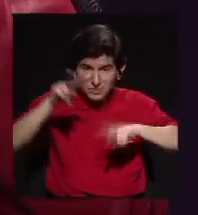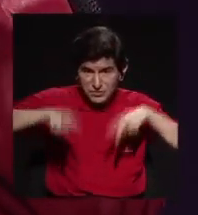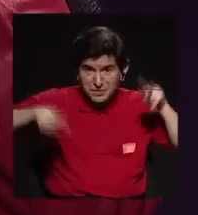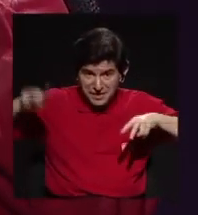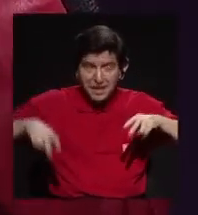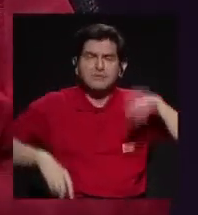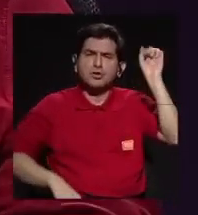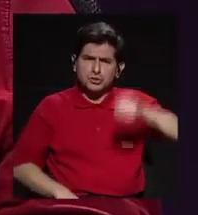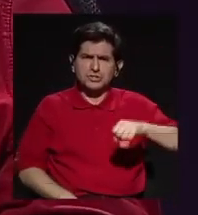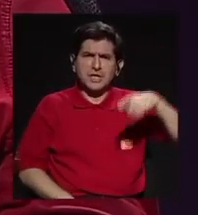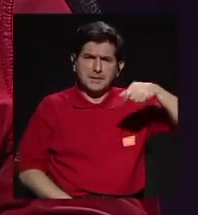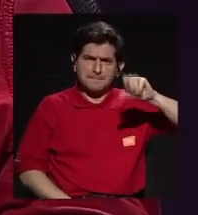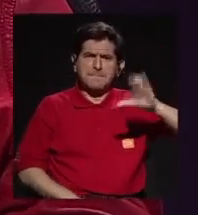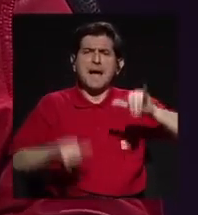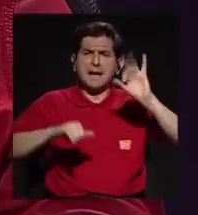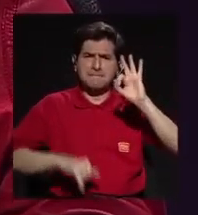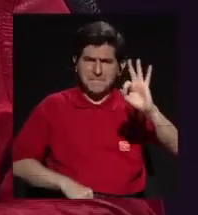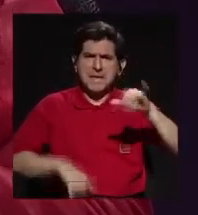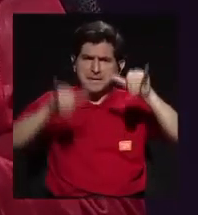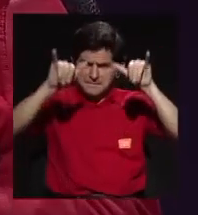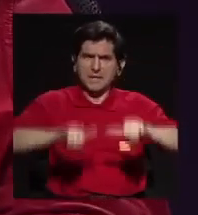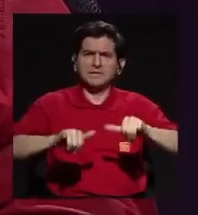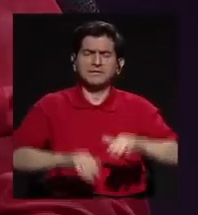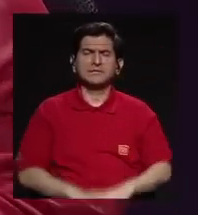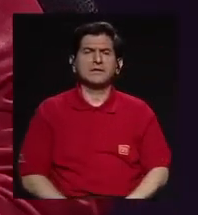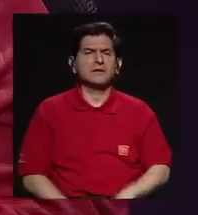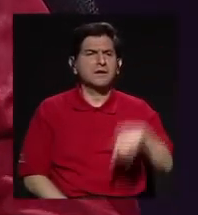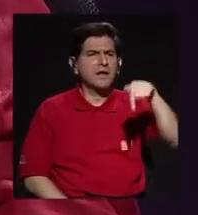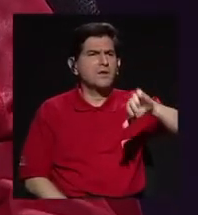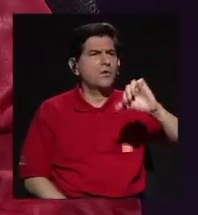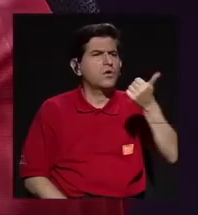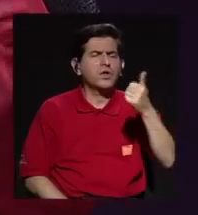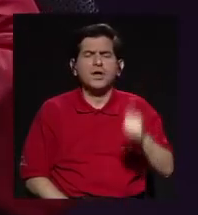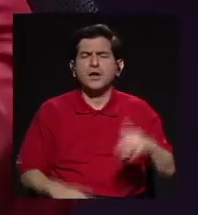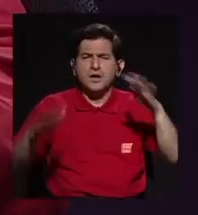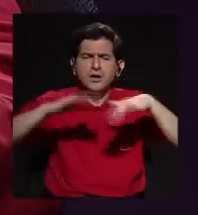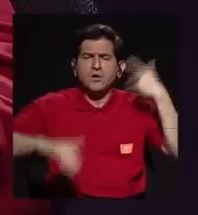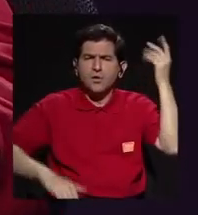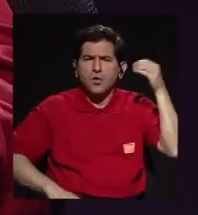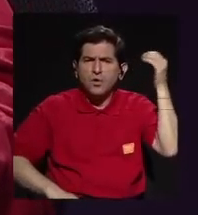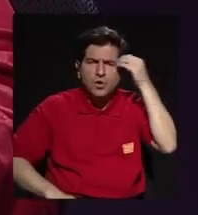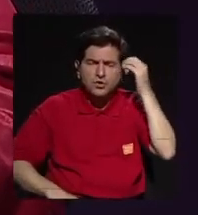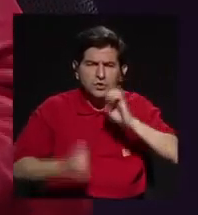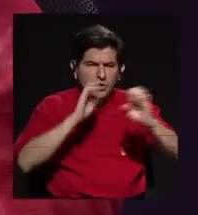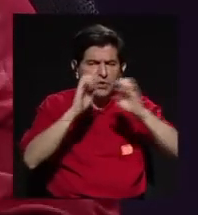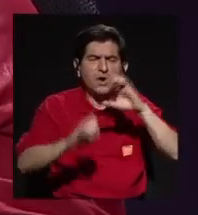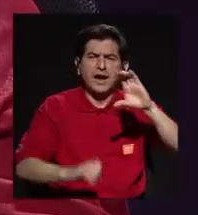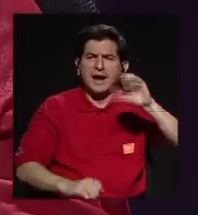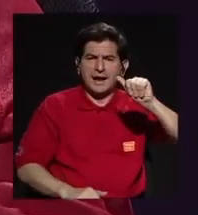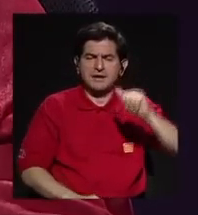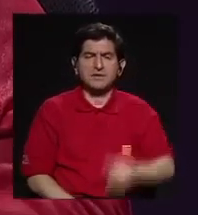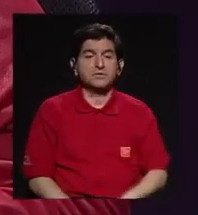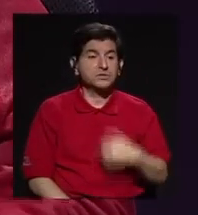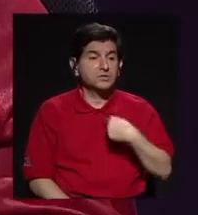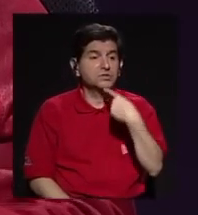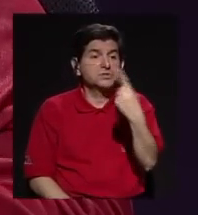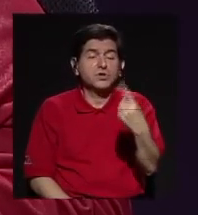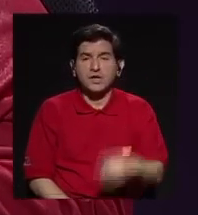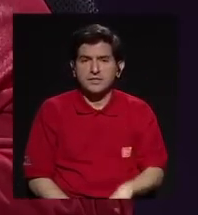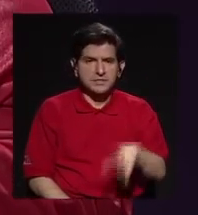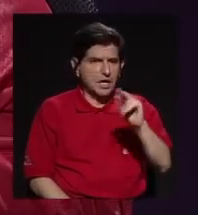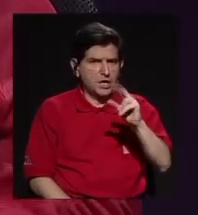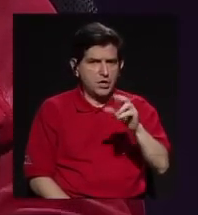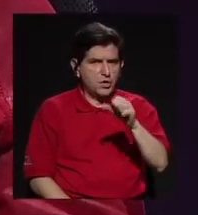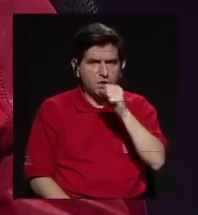que el PAC hizo bien en mantenerlo, y hoy teníamos en otro espacio de opinión, teníamos una entrevista con Carlos Alvarado y yo le decía fuera de